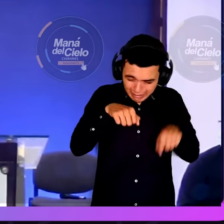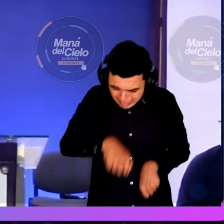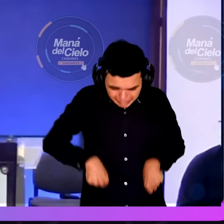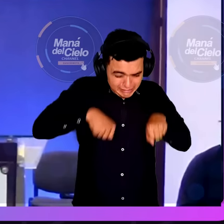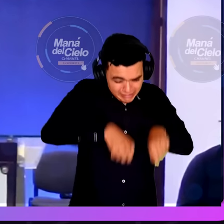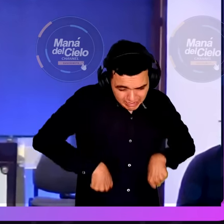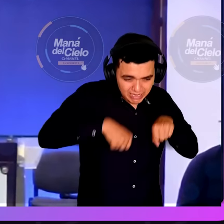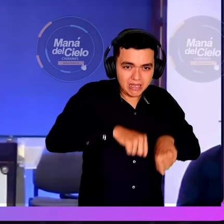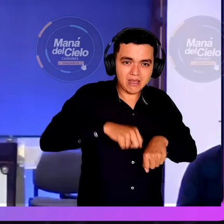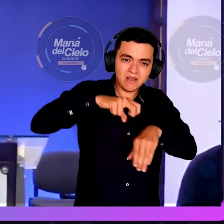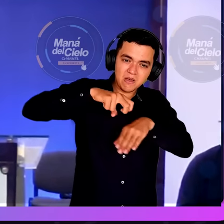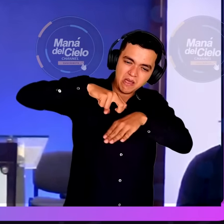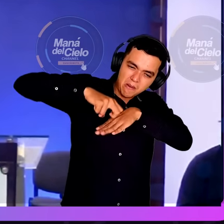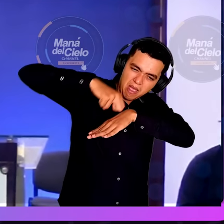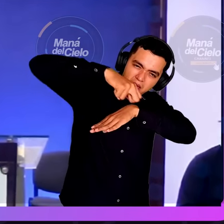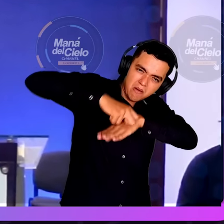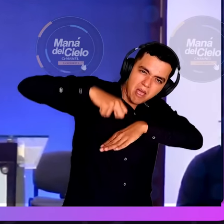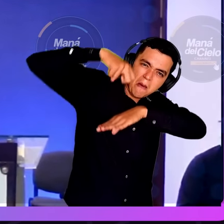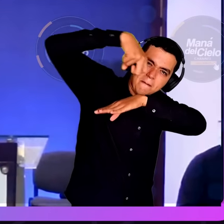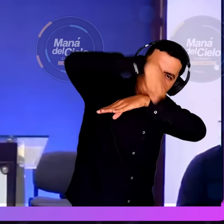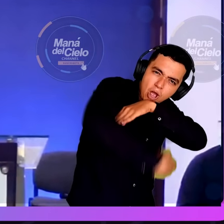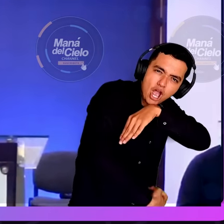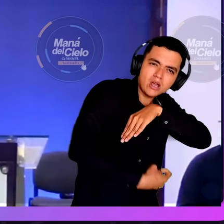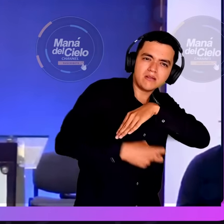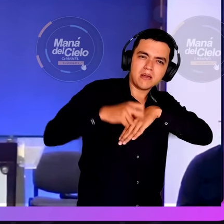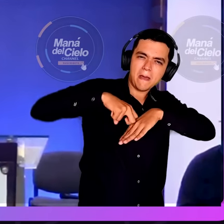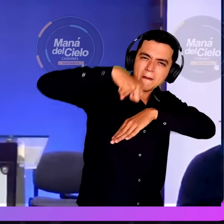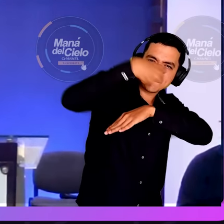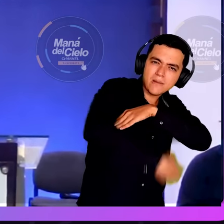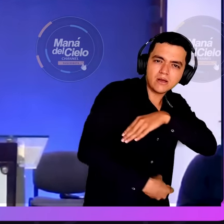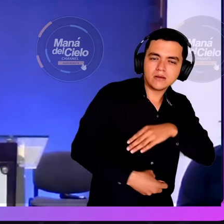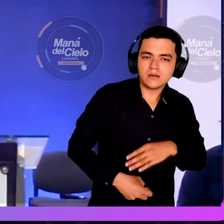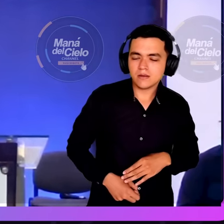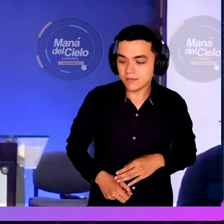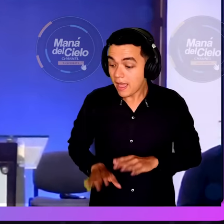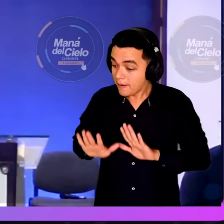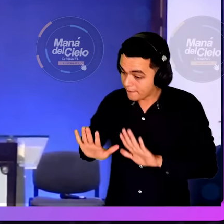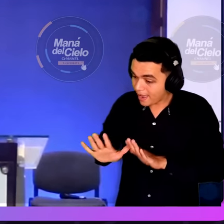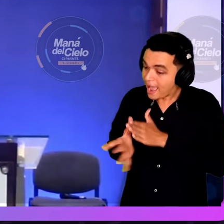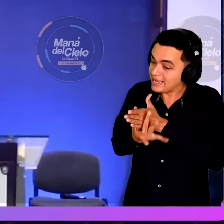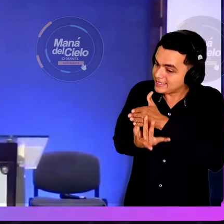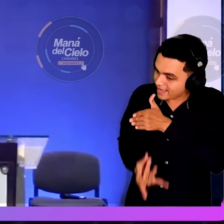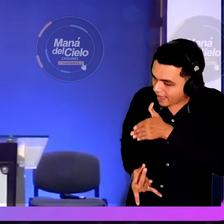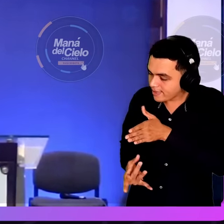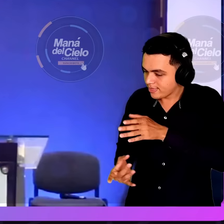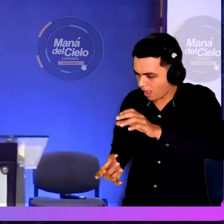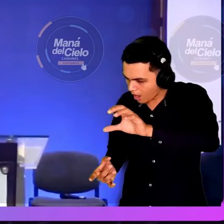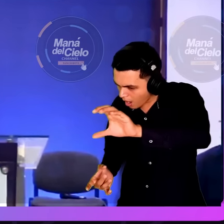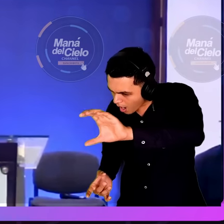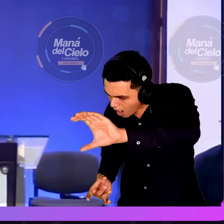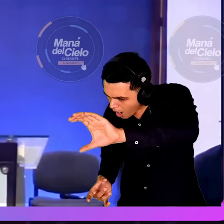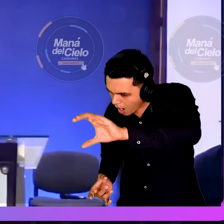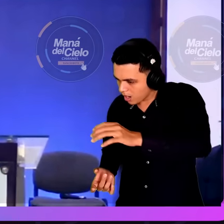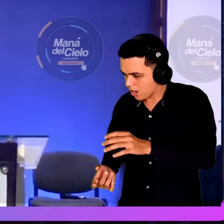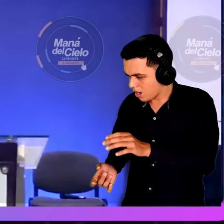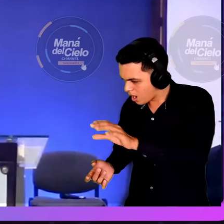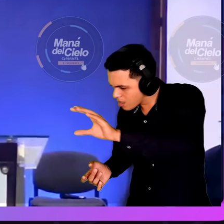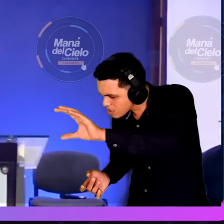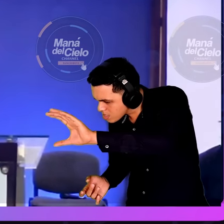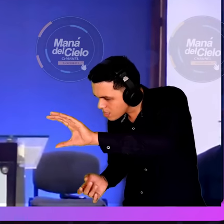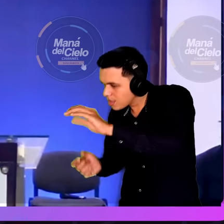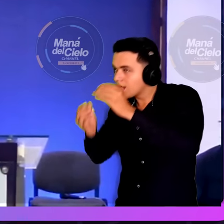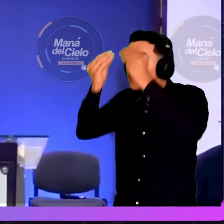eso trae como una sarna al cuerpo, y las ovejitas se desesperan, y en el desespero se tiran por los peñascos. Otras se matan, otras se